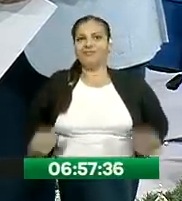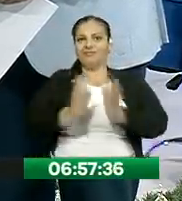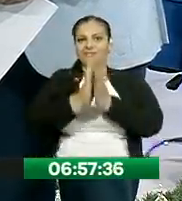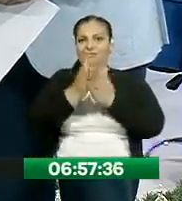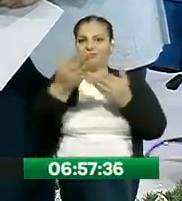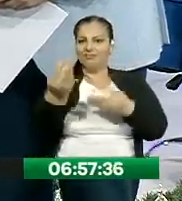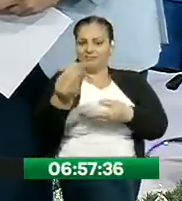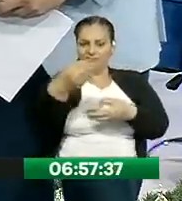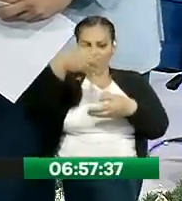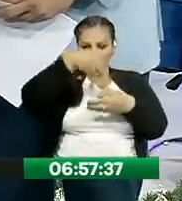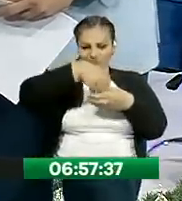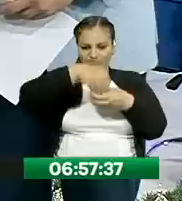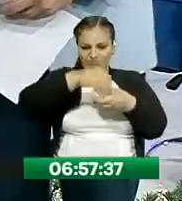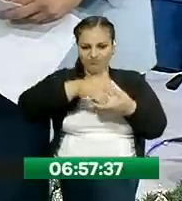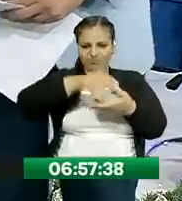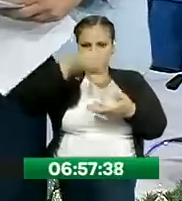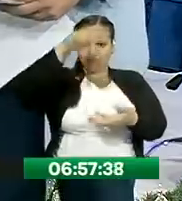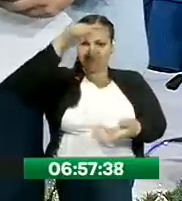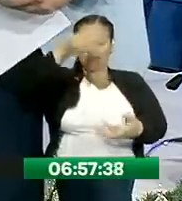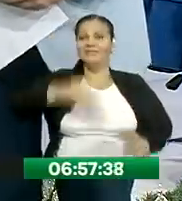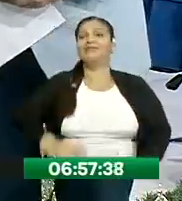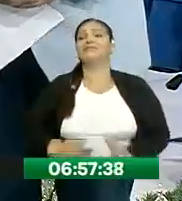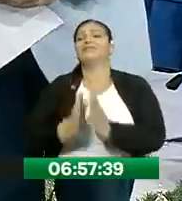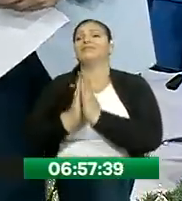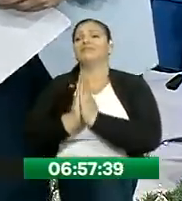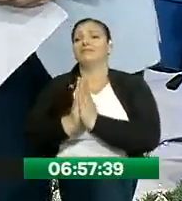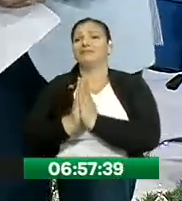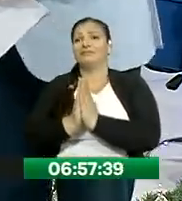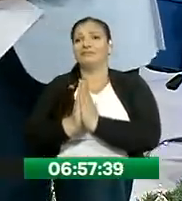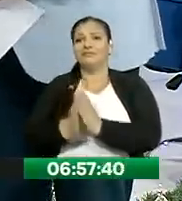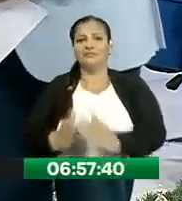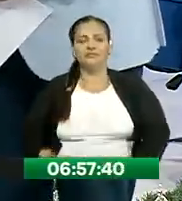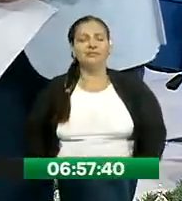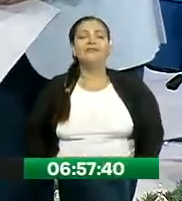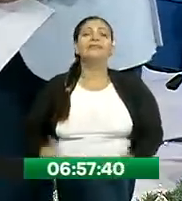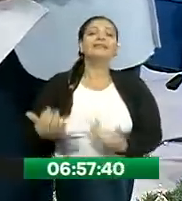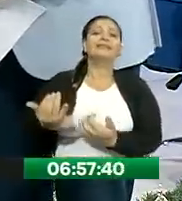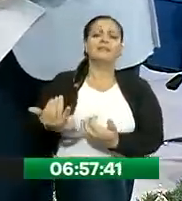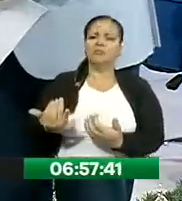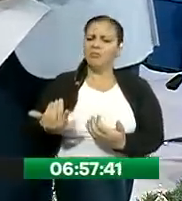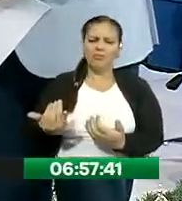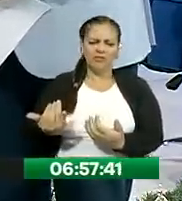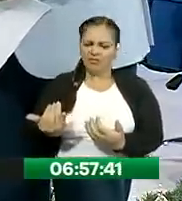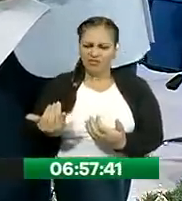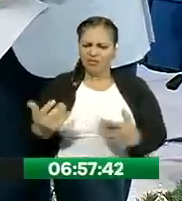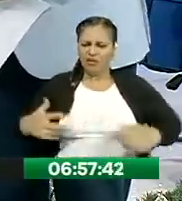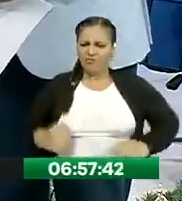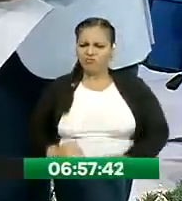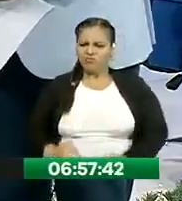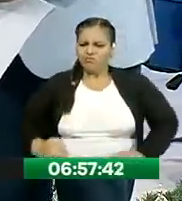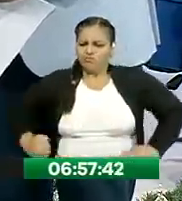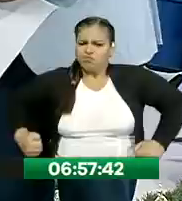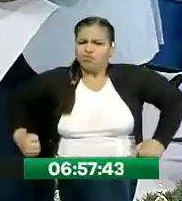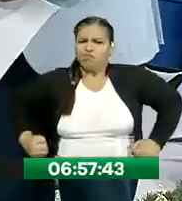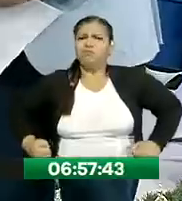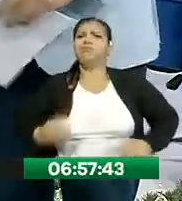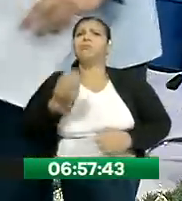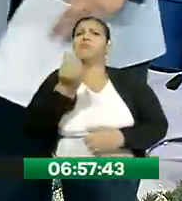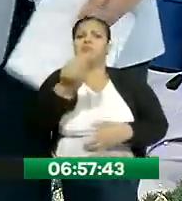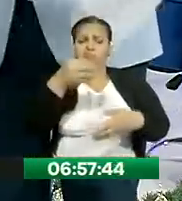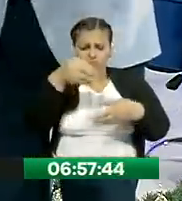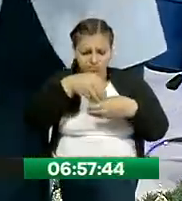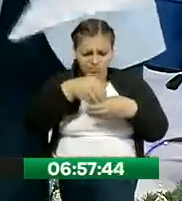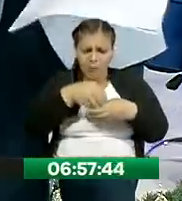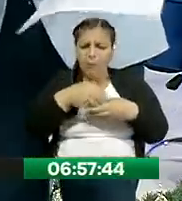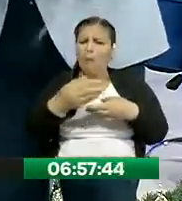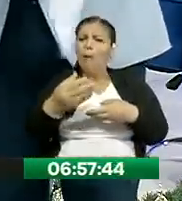todo lo contrario. Espero que este año me cumpla, porque yo quiero estar fitness y con la billetera, eso sí, bien gordita e inflada. Oiga, me dicen